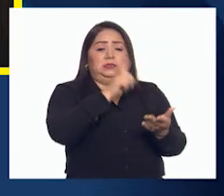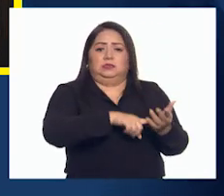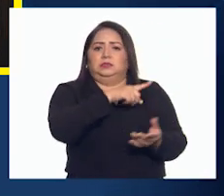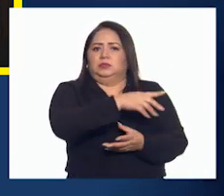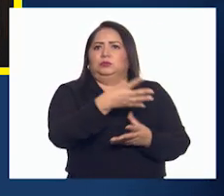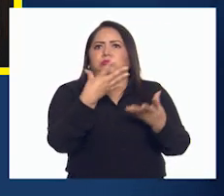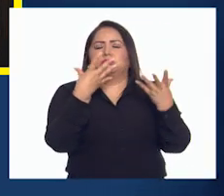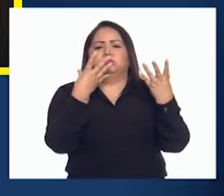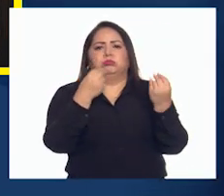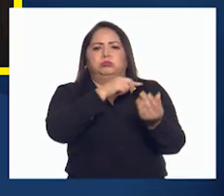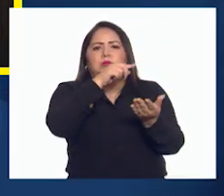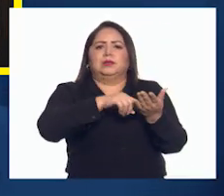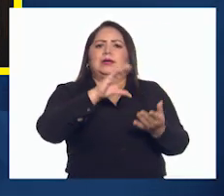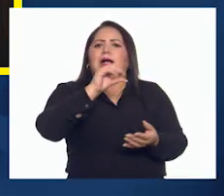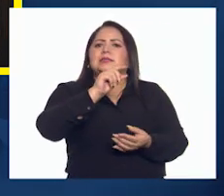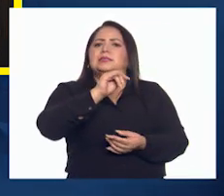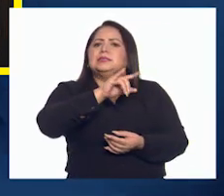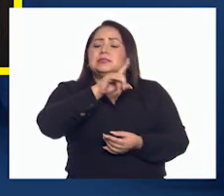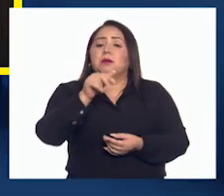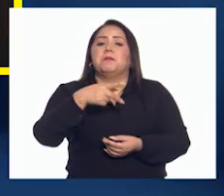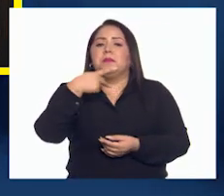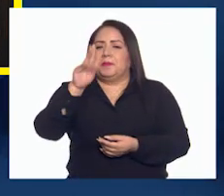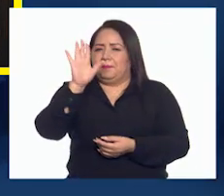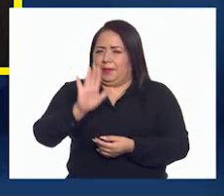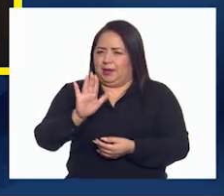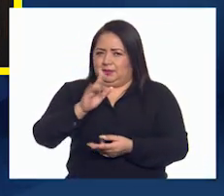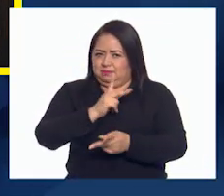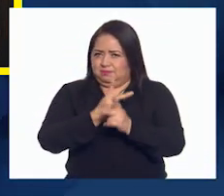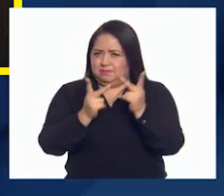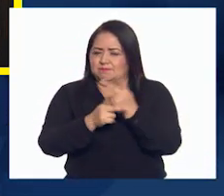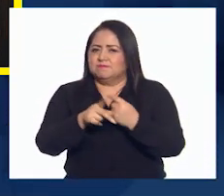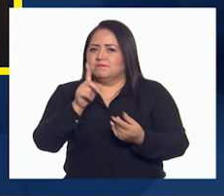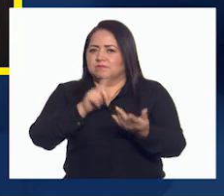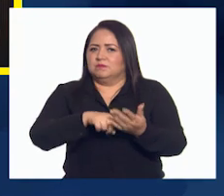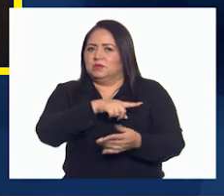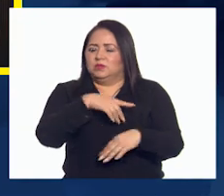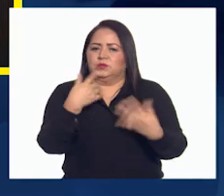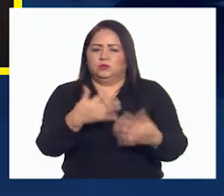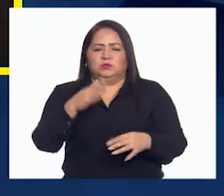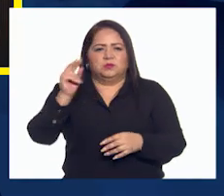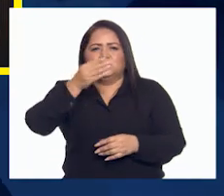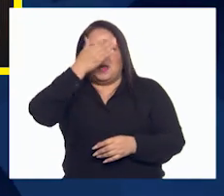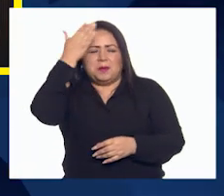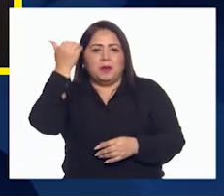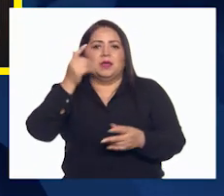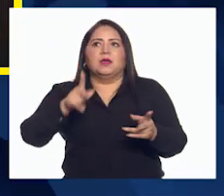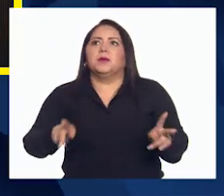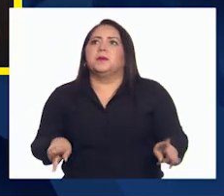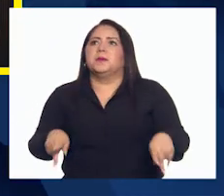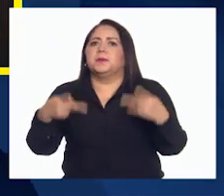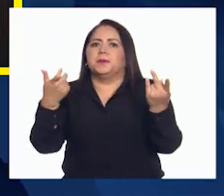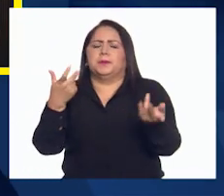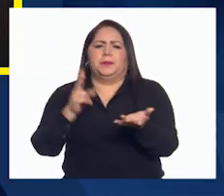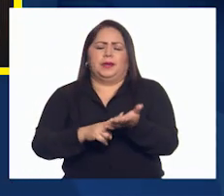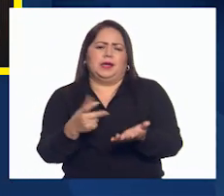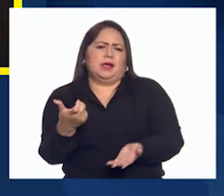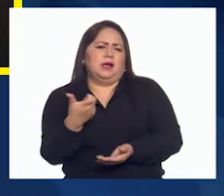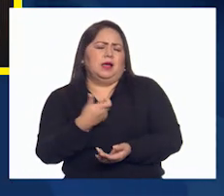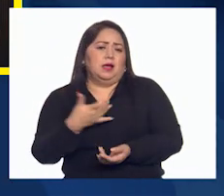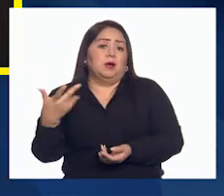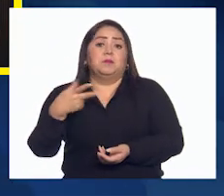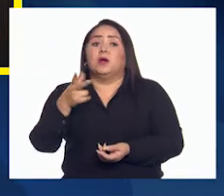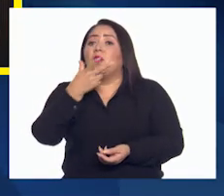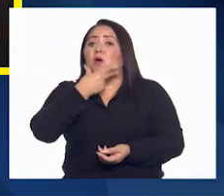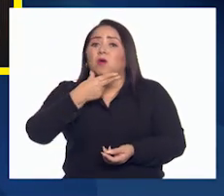en Castilla. Parece que el que lo producía mejor lo tenía en alta estima y lo vendía en alto precio.